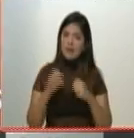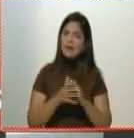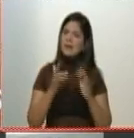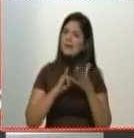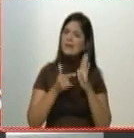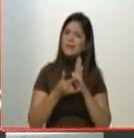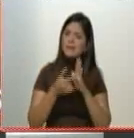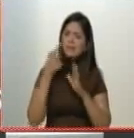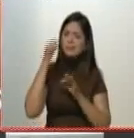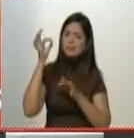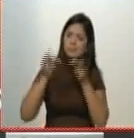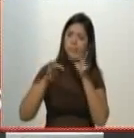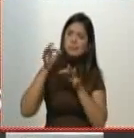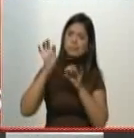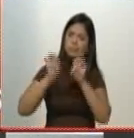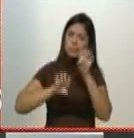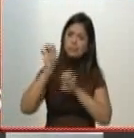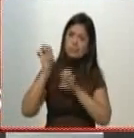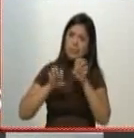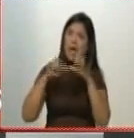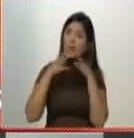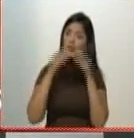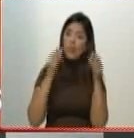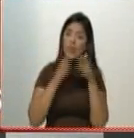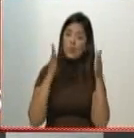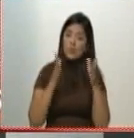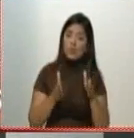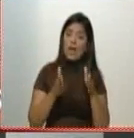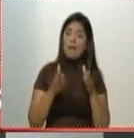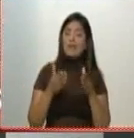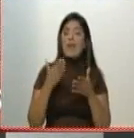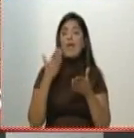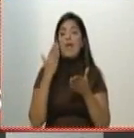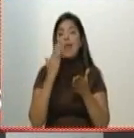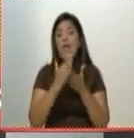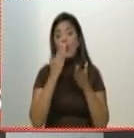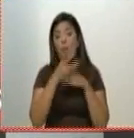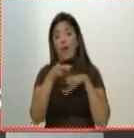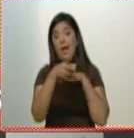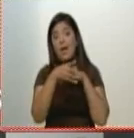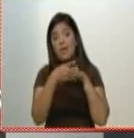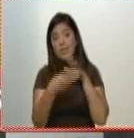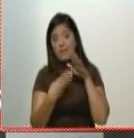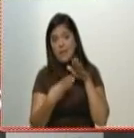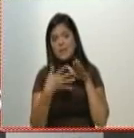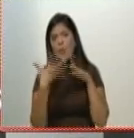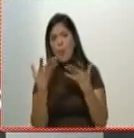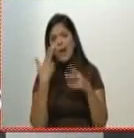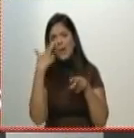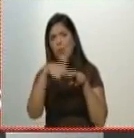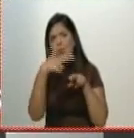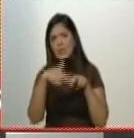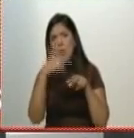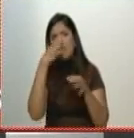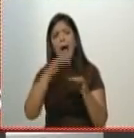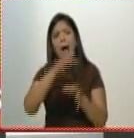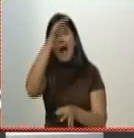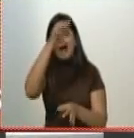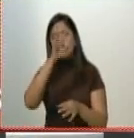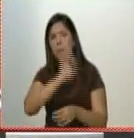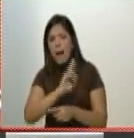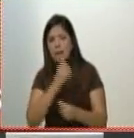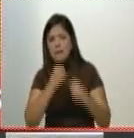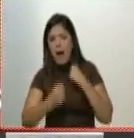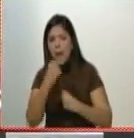hacer mediciones a todos nuestros estudiantes en primaria y en secundaria y saber, bueno, cuáles de nuestros niños son los más altos, los más rápidos, los